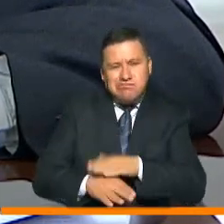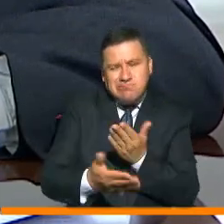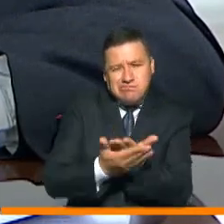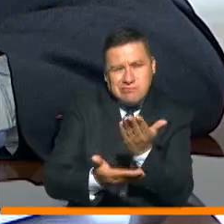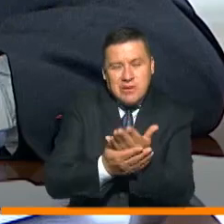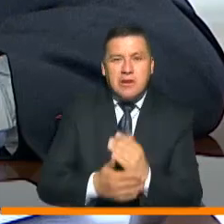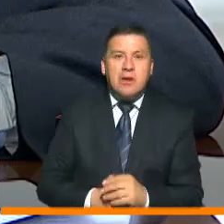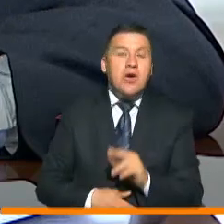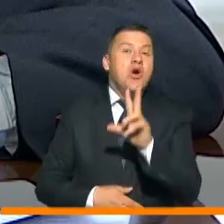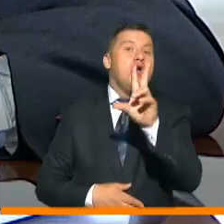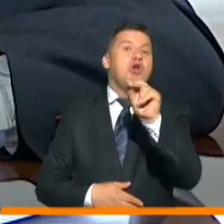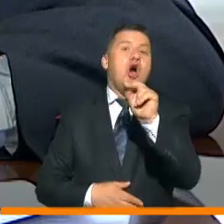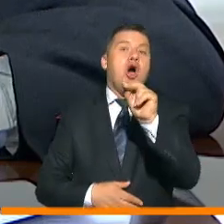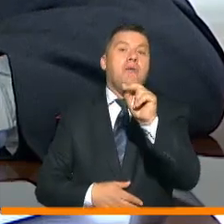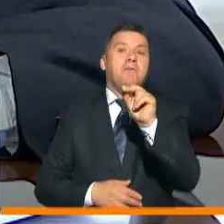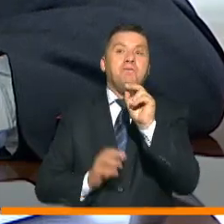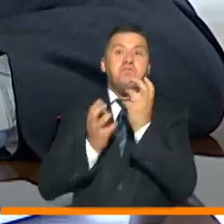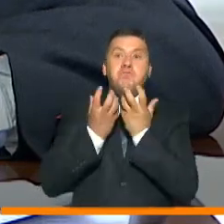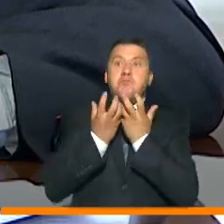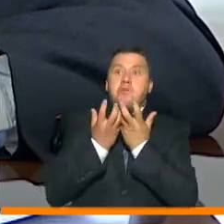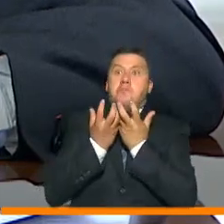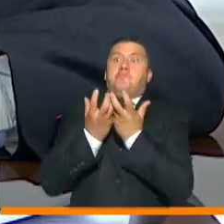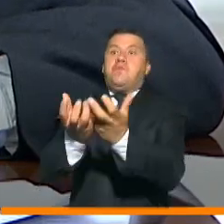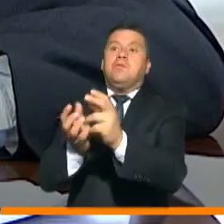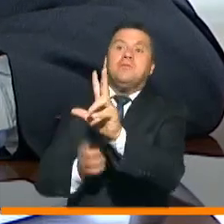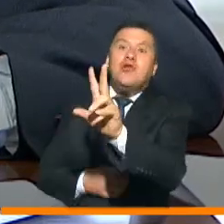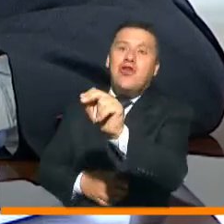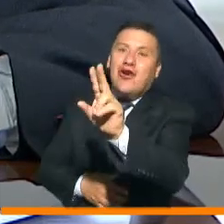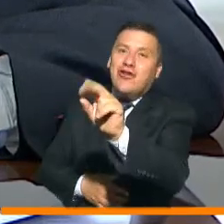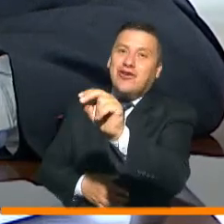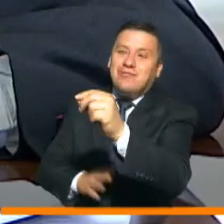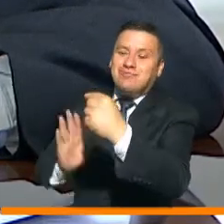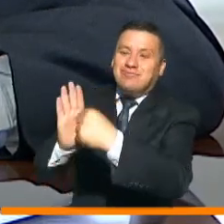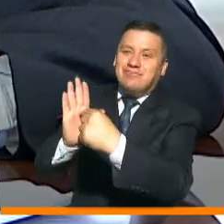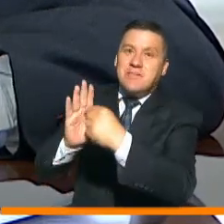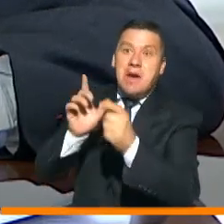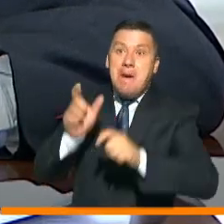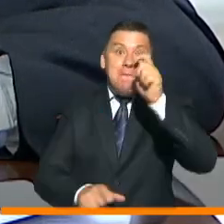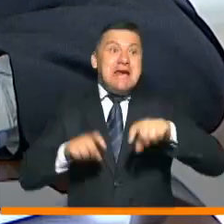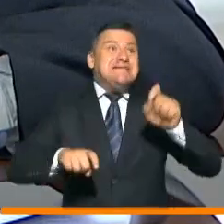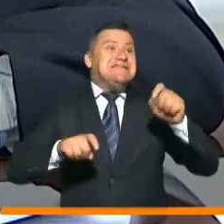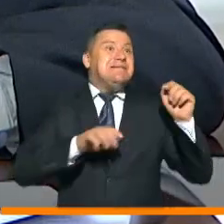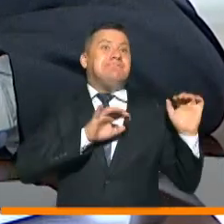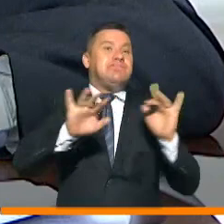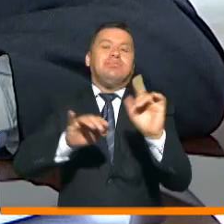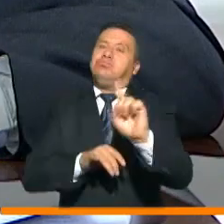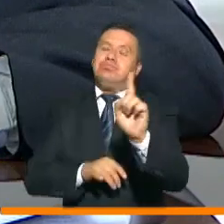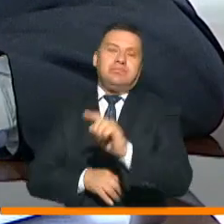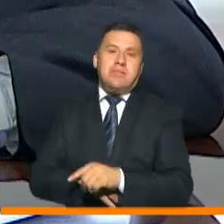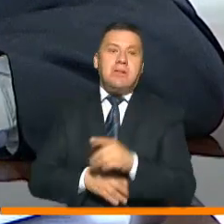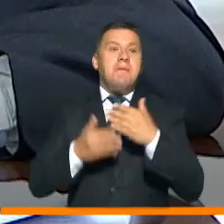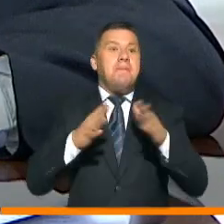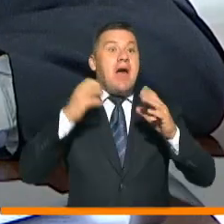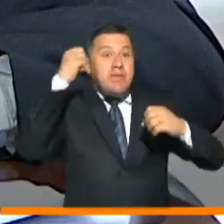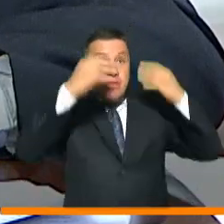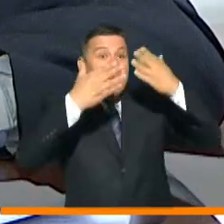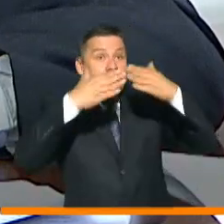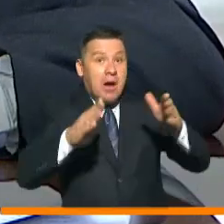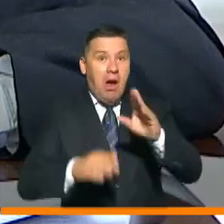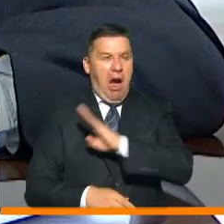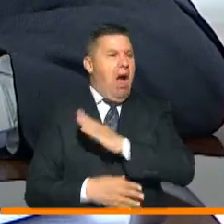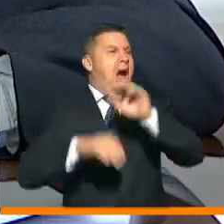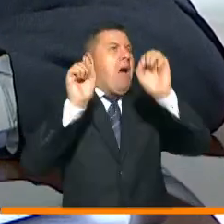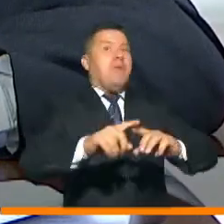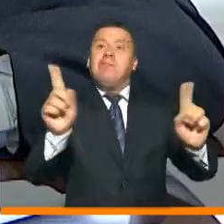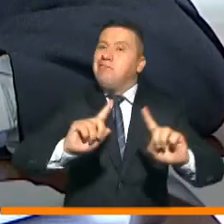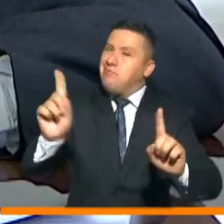está no autorizar los eventos de carácter público que impliquen aglomeración de personas, no habilitar la apertura de discotecas y lugares de